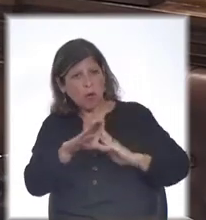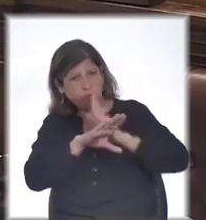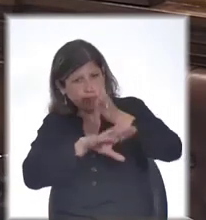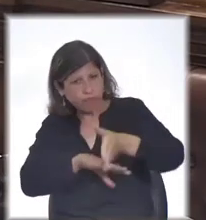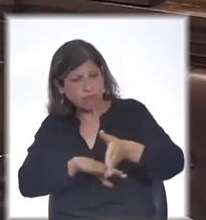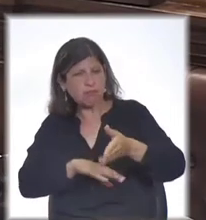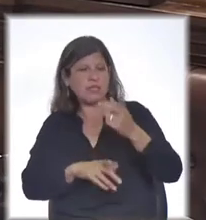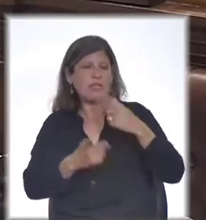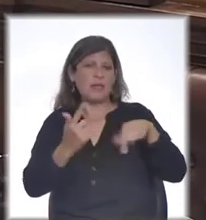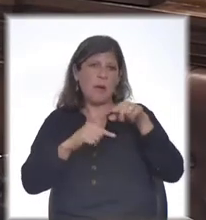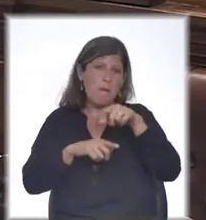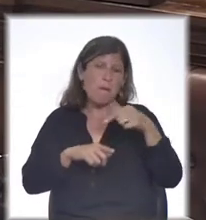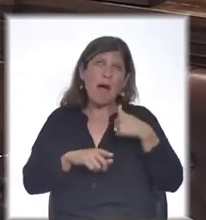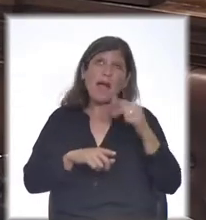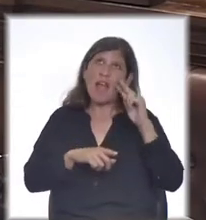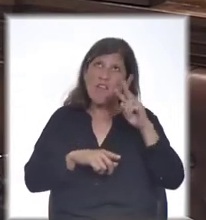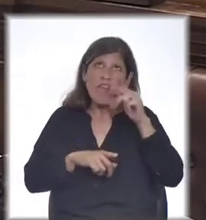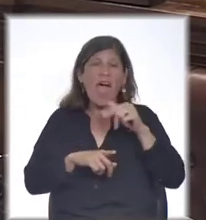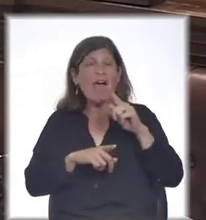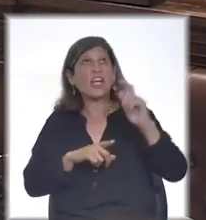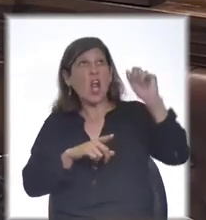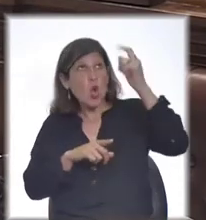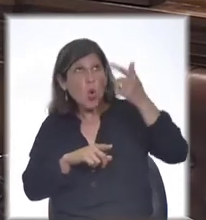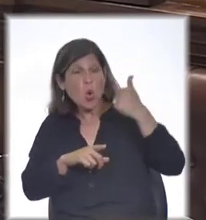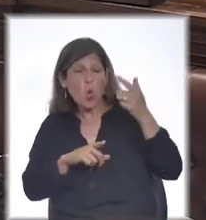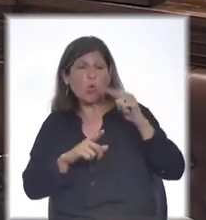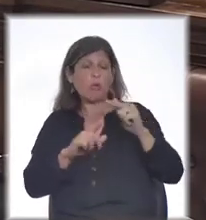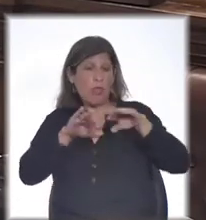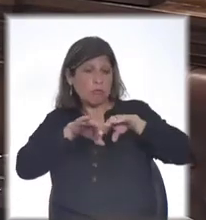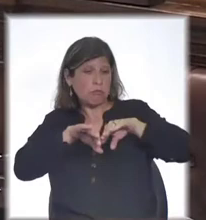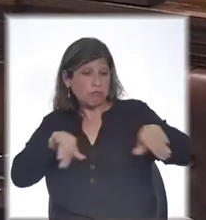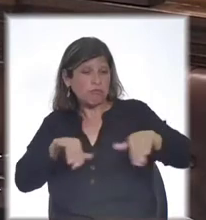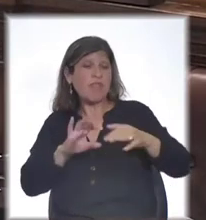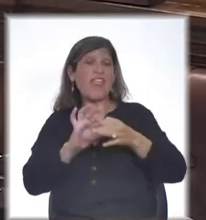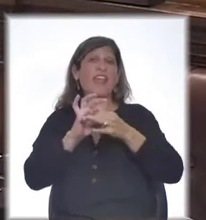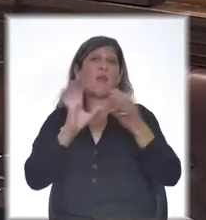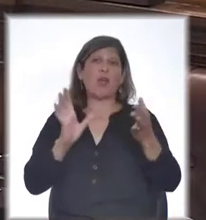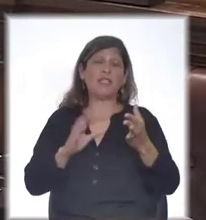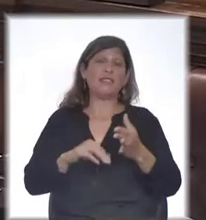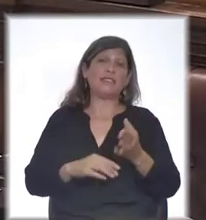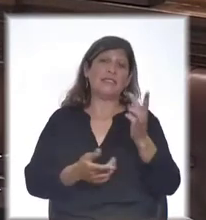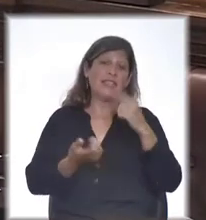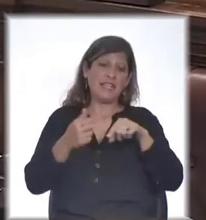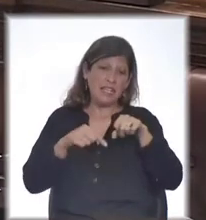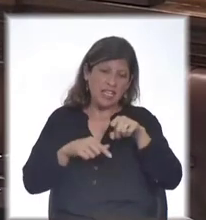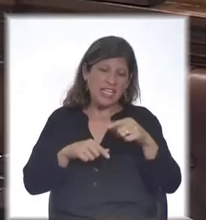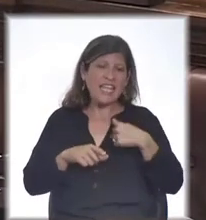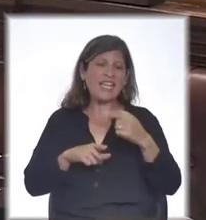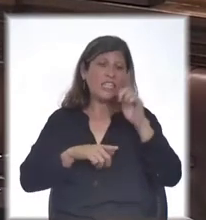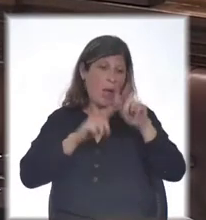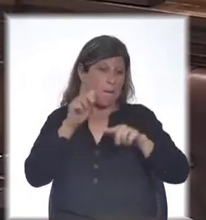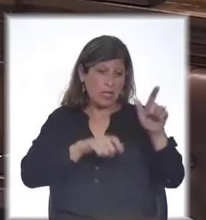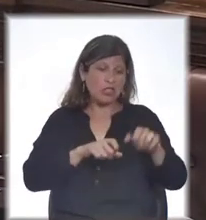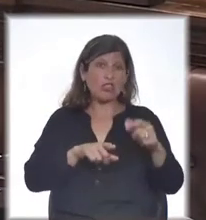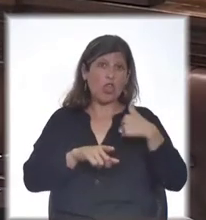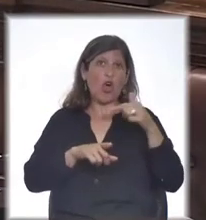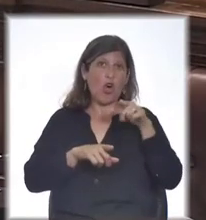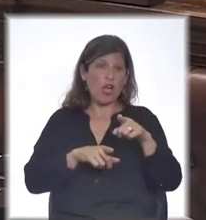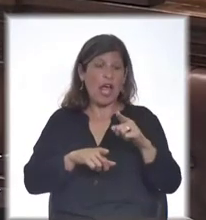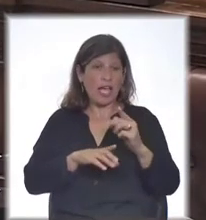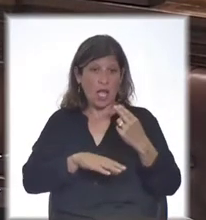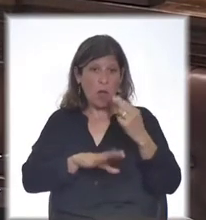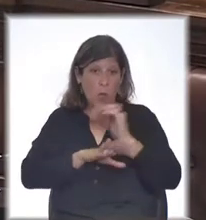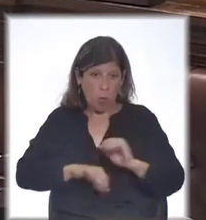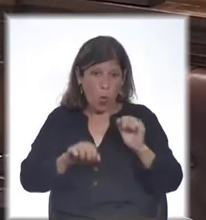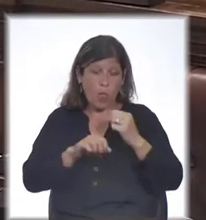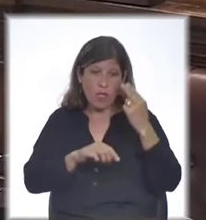atravesar un pequeño rayito de luz en esa grieta democrática. Y fueron esos anónimos y esos rayitos de luz los que nos permitieron